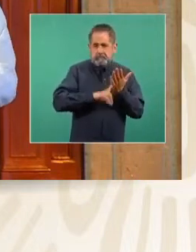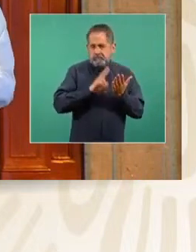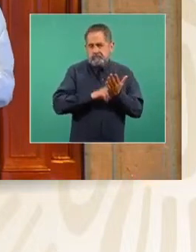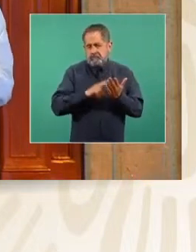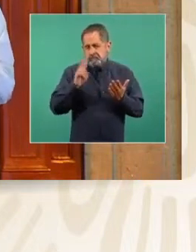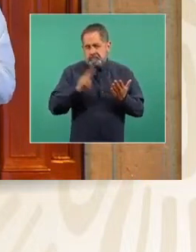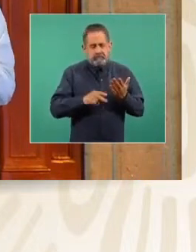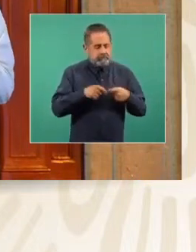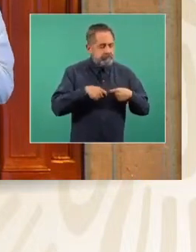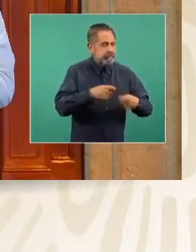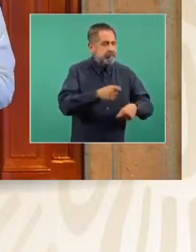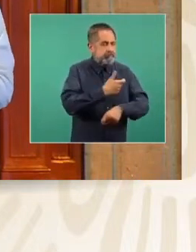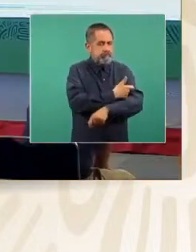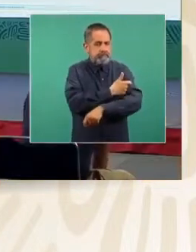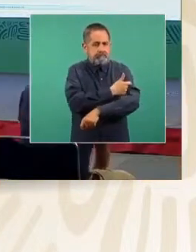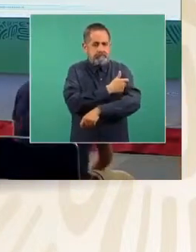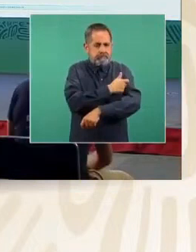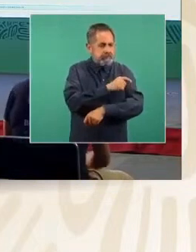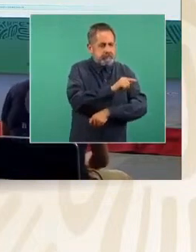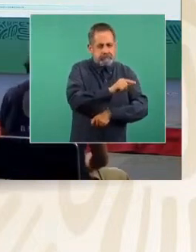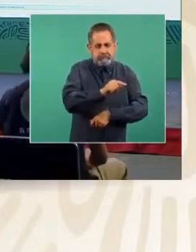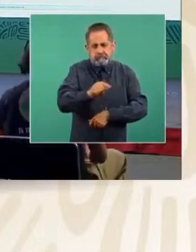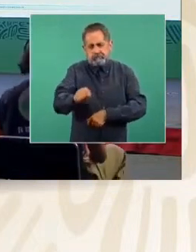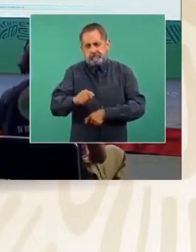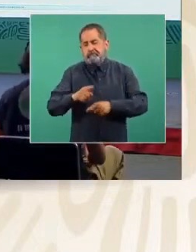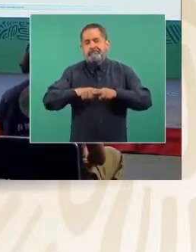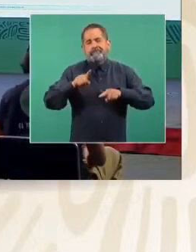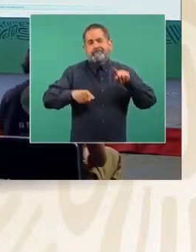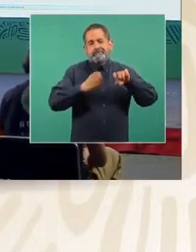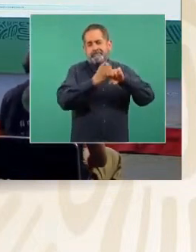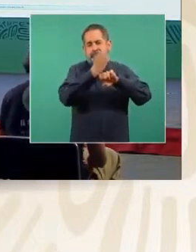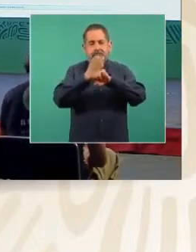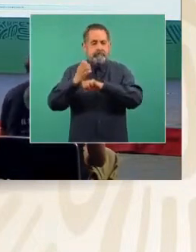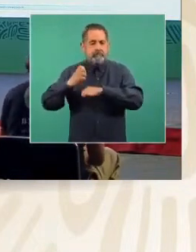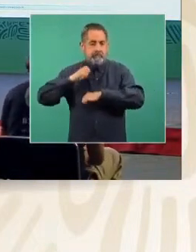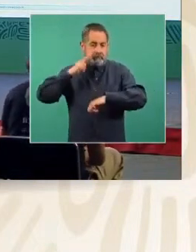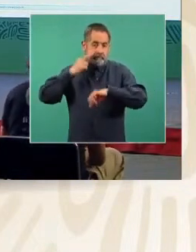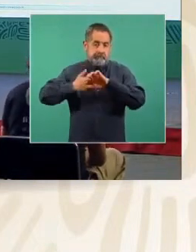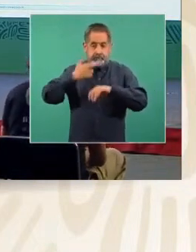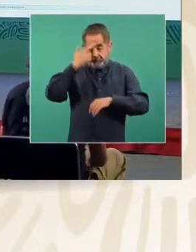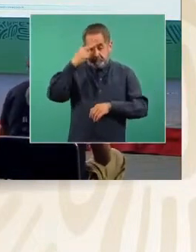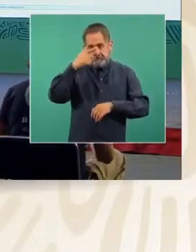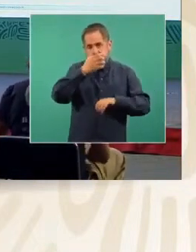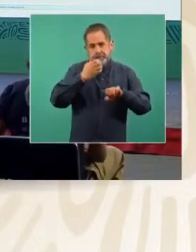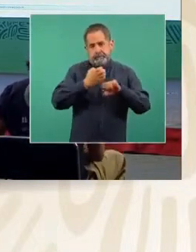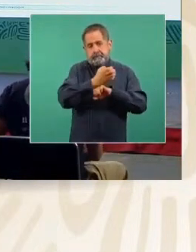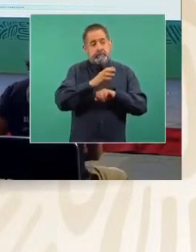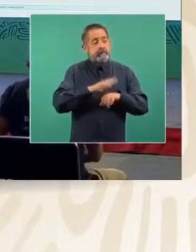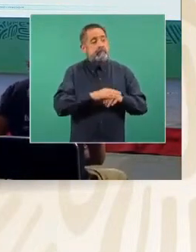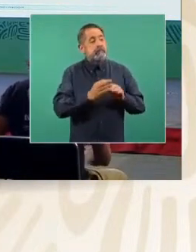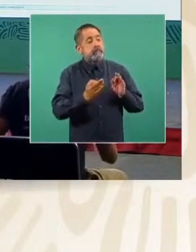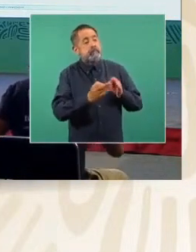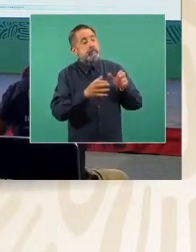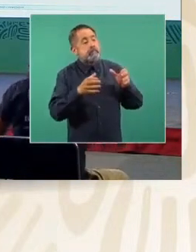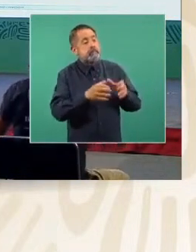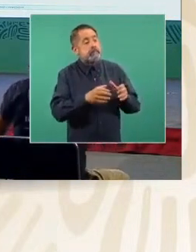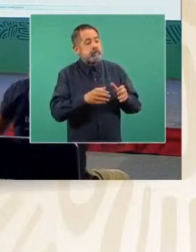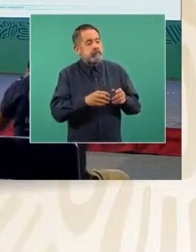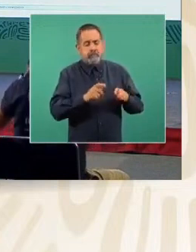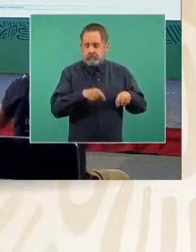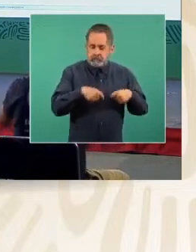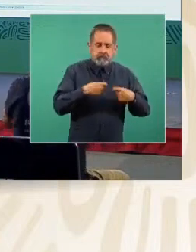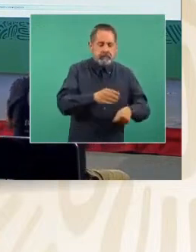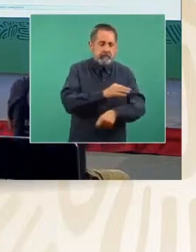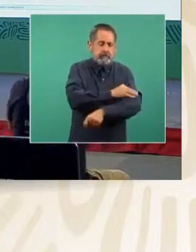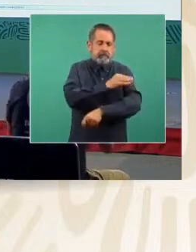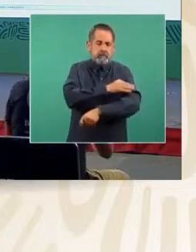validación y este reconocimiento de la entidad federativa, que como es la autoridad sanitaria más cercana a donde se encuentran estos trabajadores